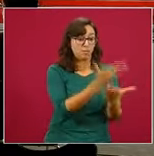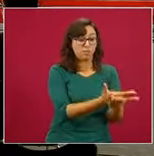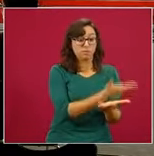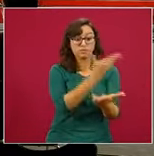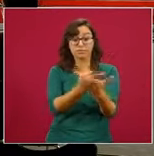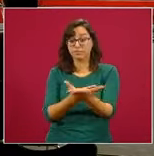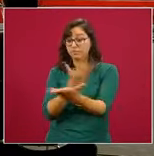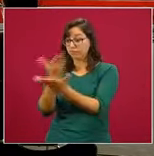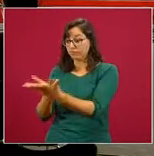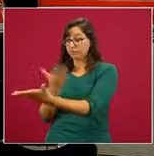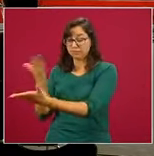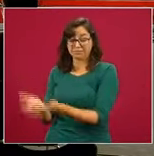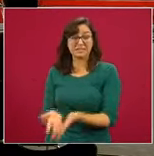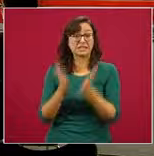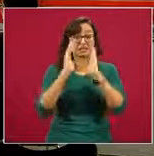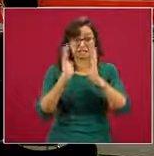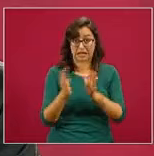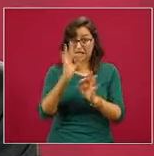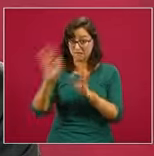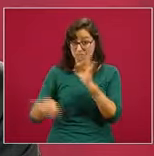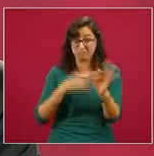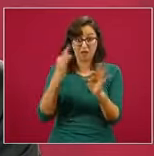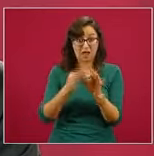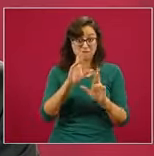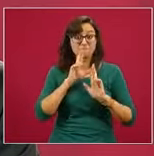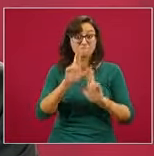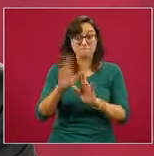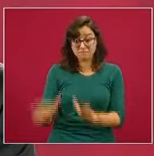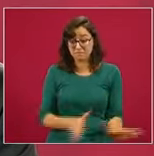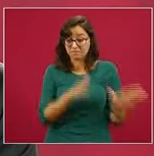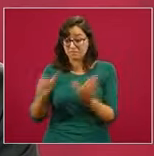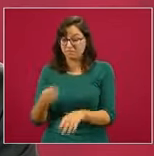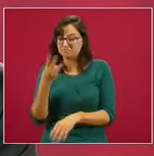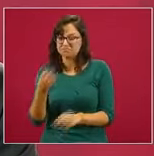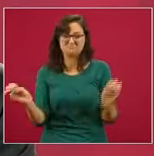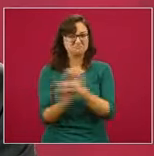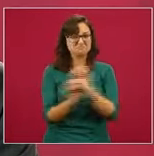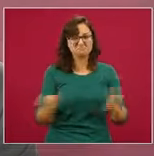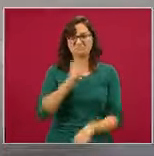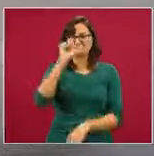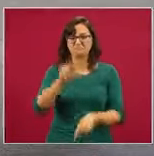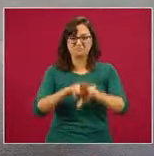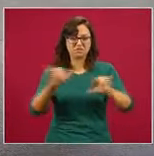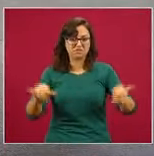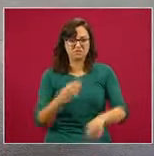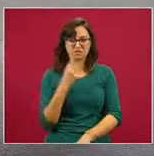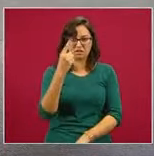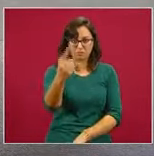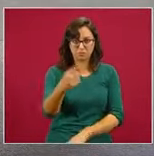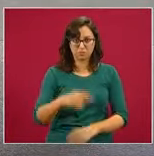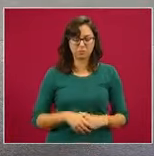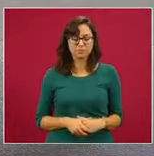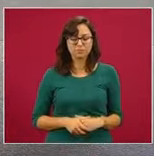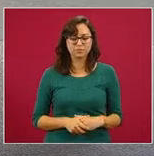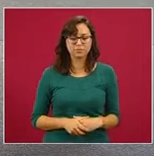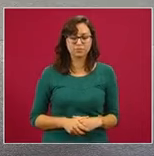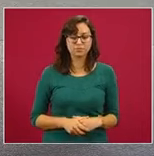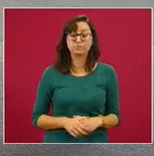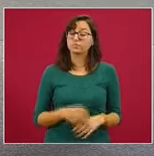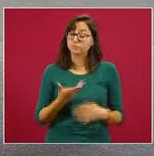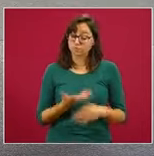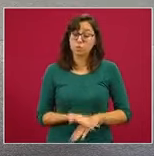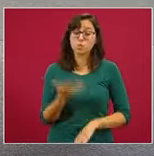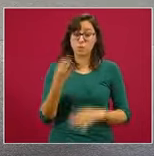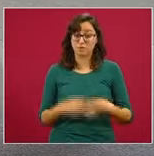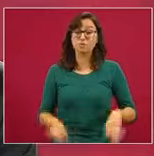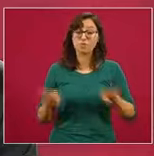COVID ha presentado resultados sobre los ensayos clínicos de la fase de investigación clínica 3. Esto es